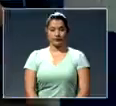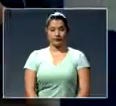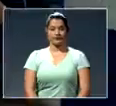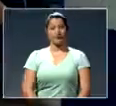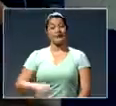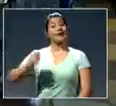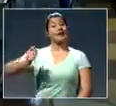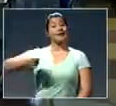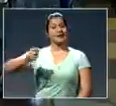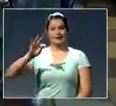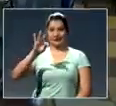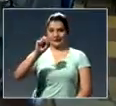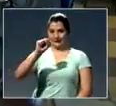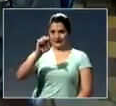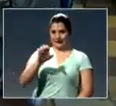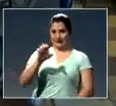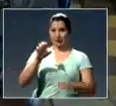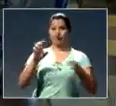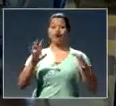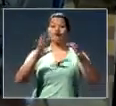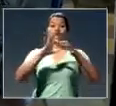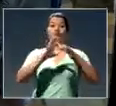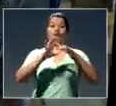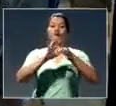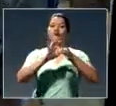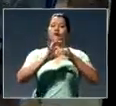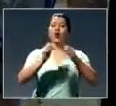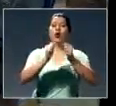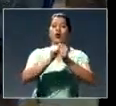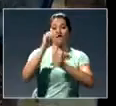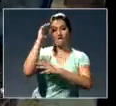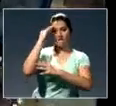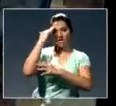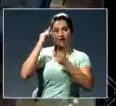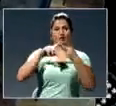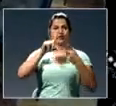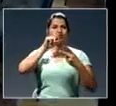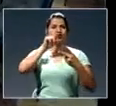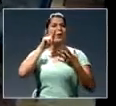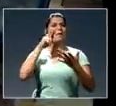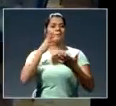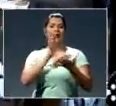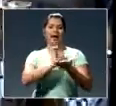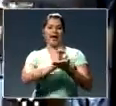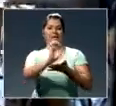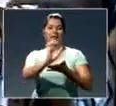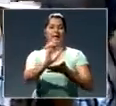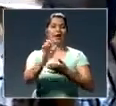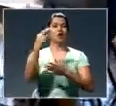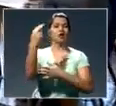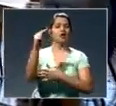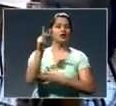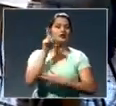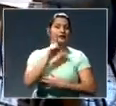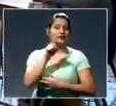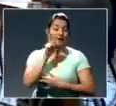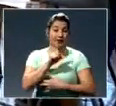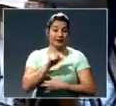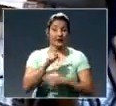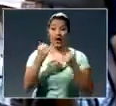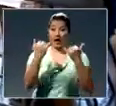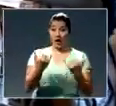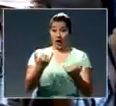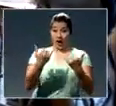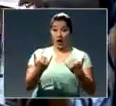Tribunal Supremo de Elecciones se alía con Facebook y Twitter para luchar contra las fake news en las elecciones municipales. Entidad convocó oficialmente